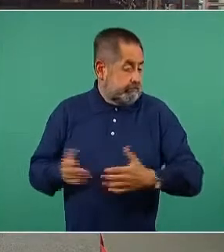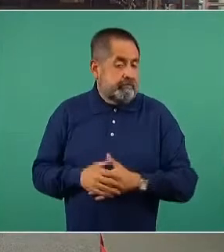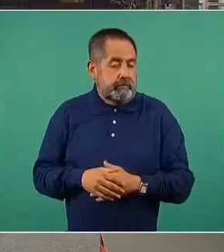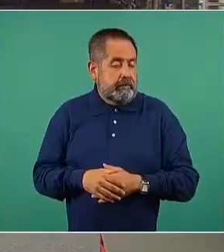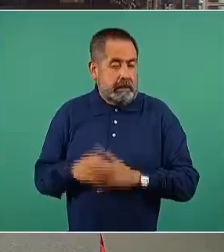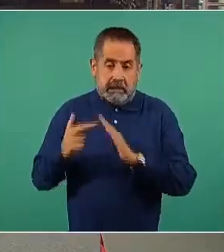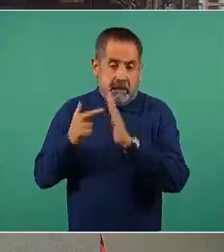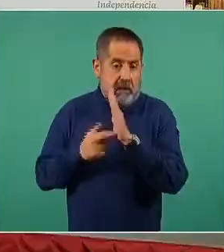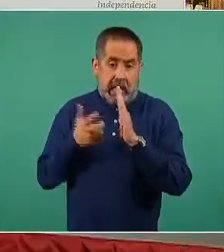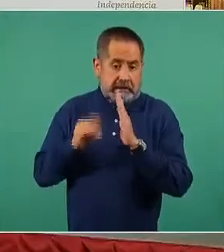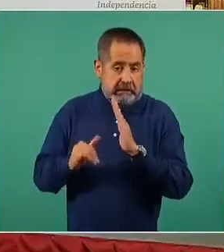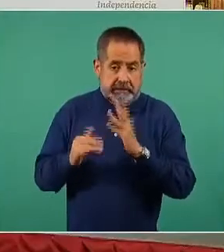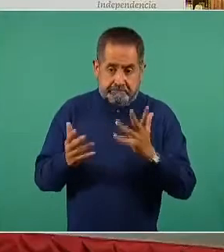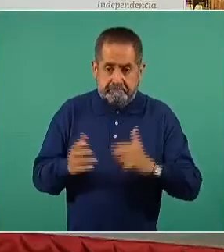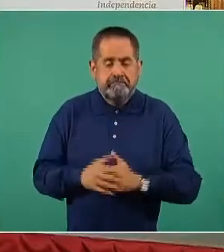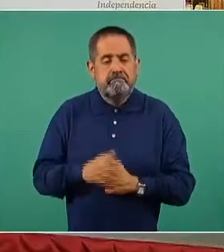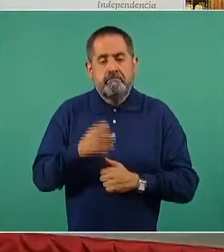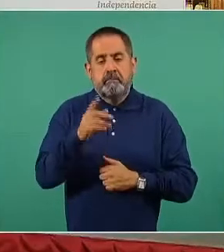la